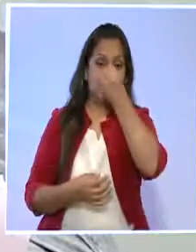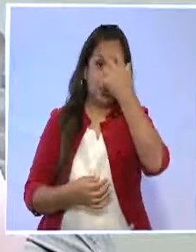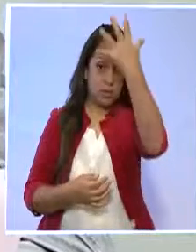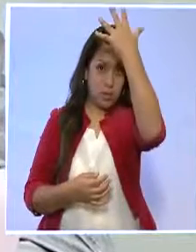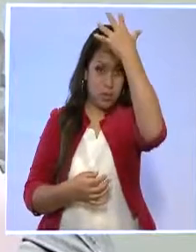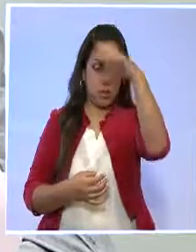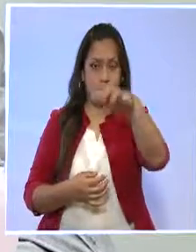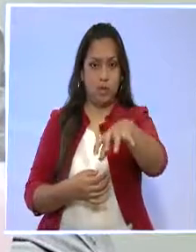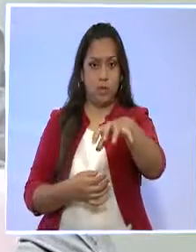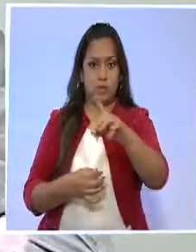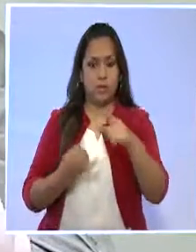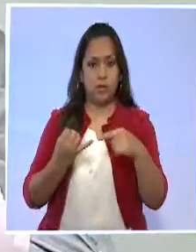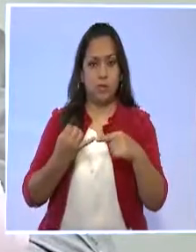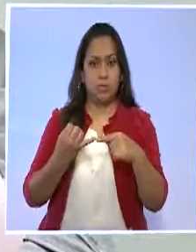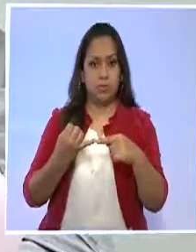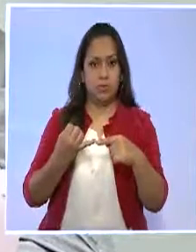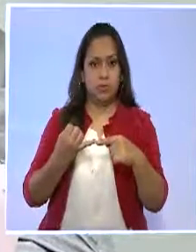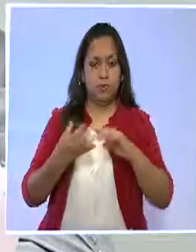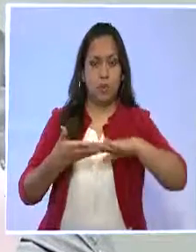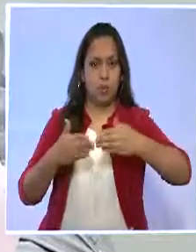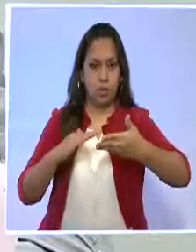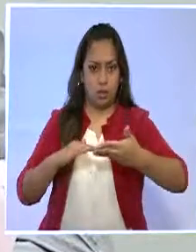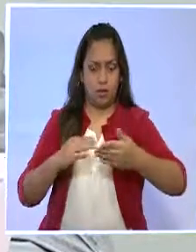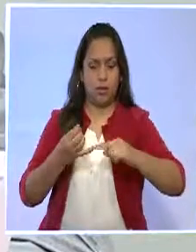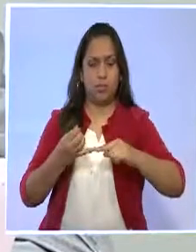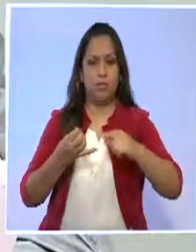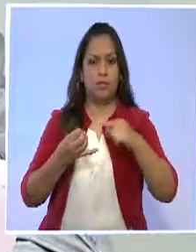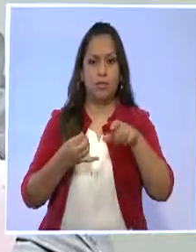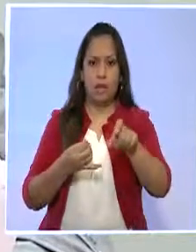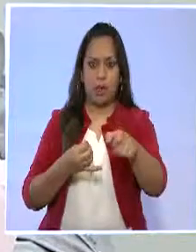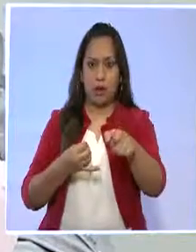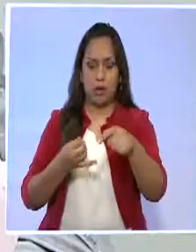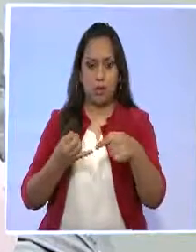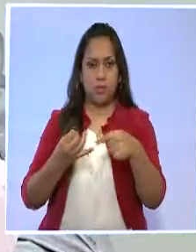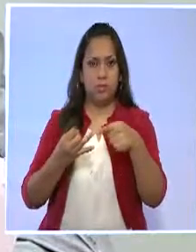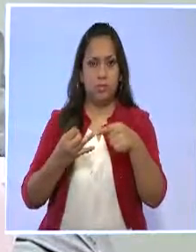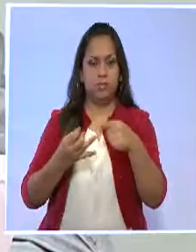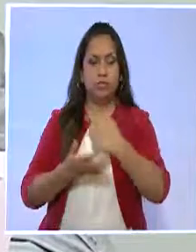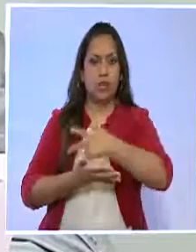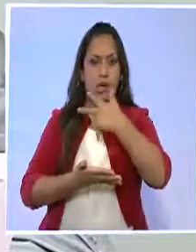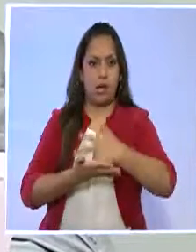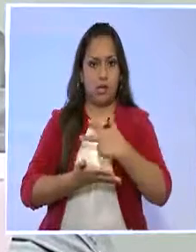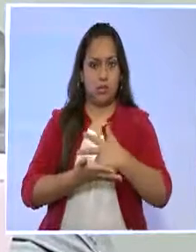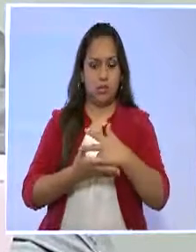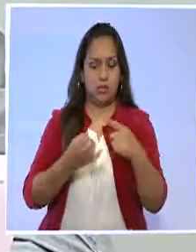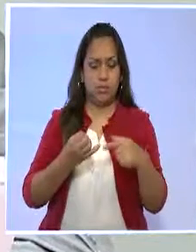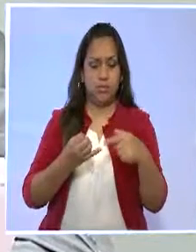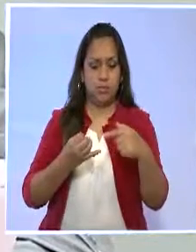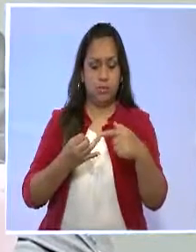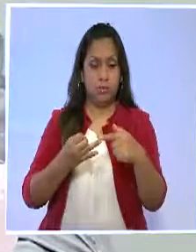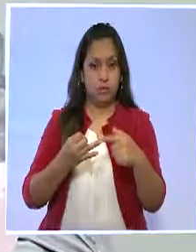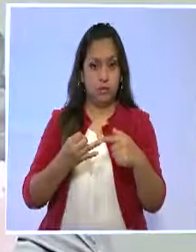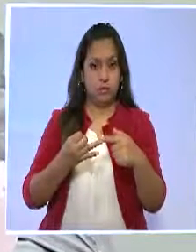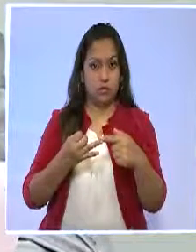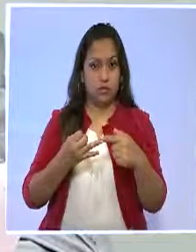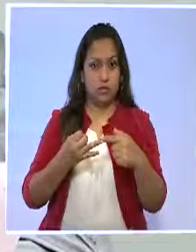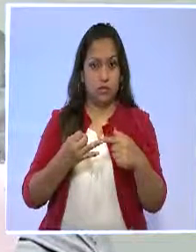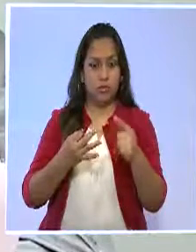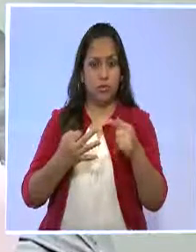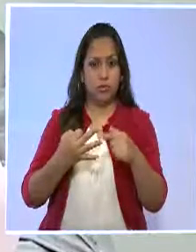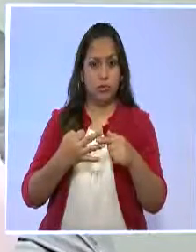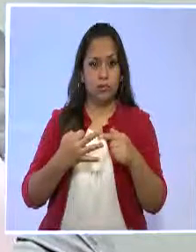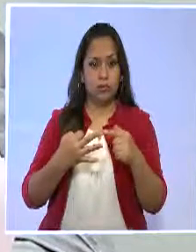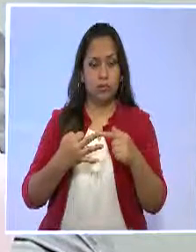radios un mapa min que es una radio comunitaria en la provincia del carchi radios integración tropicana estéreo la voz de la